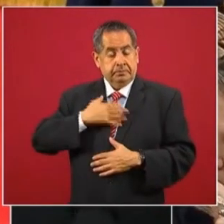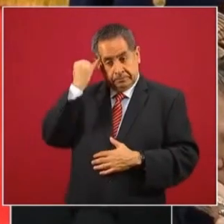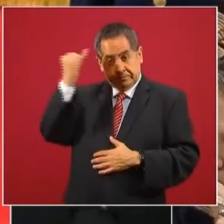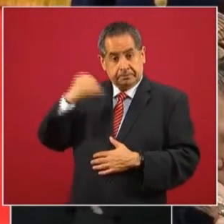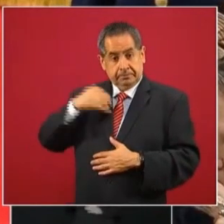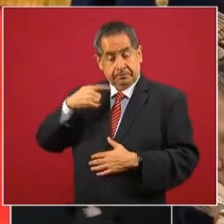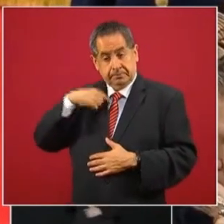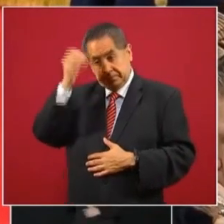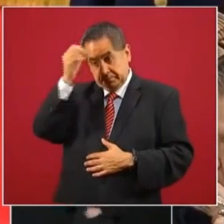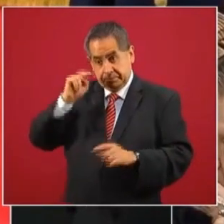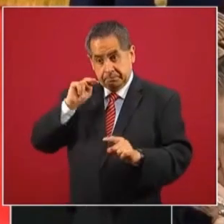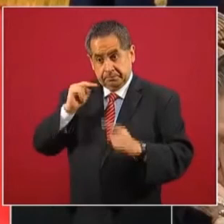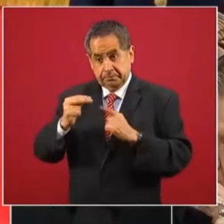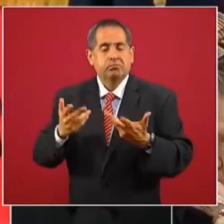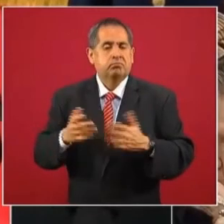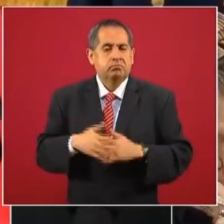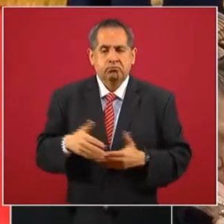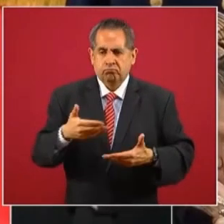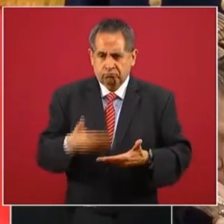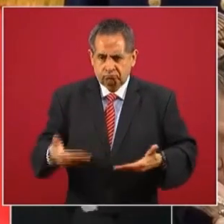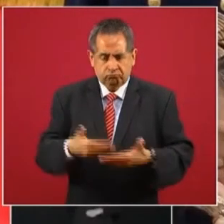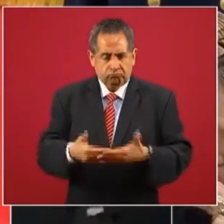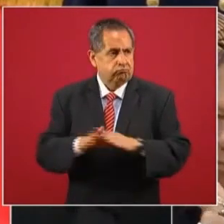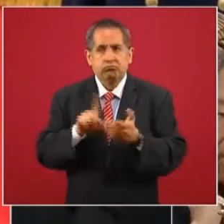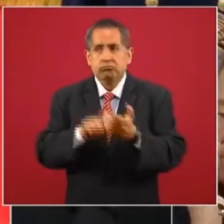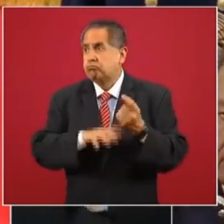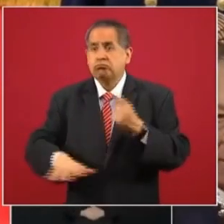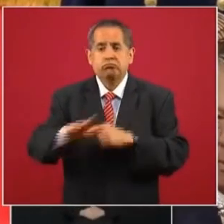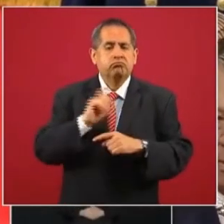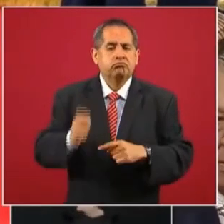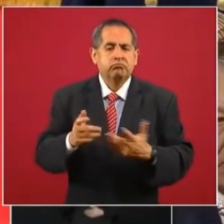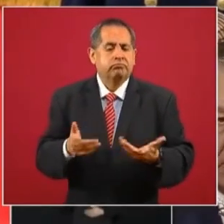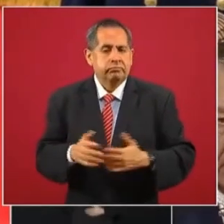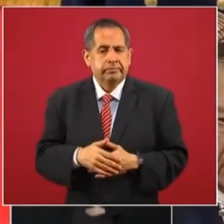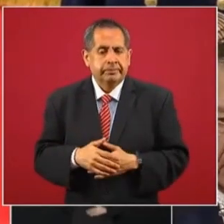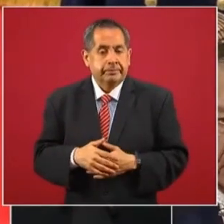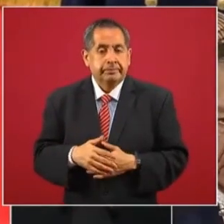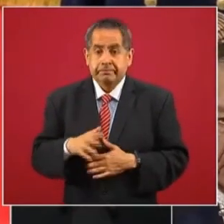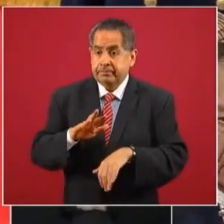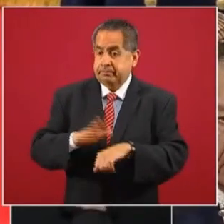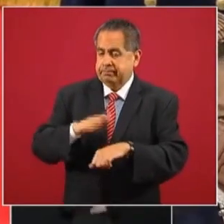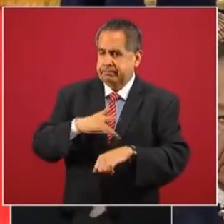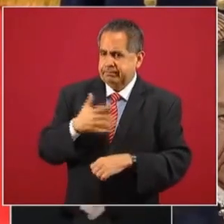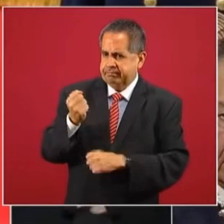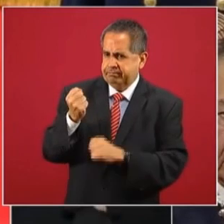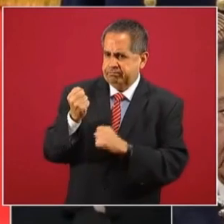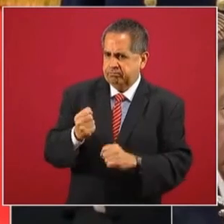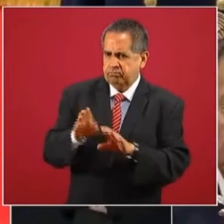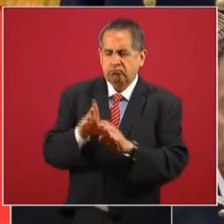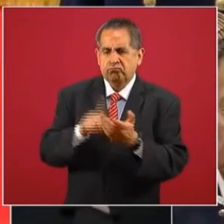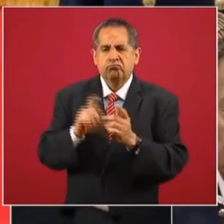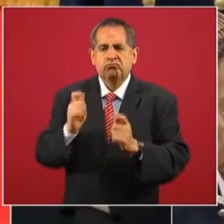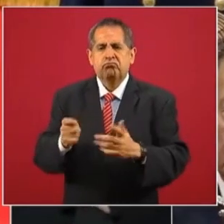vista, en las actuales circunstancias, es más severa y